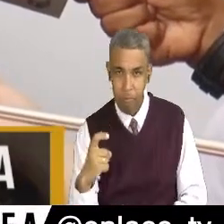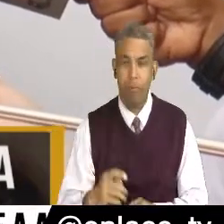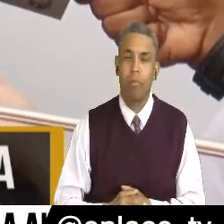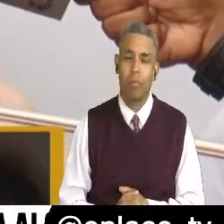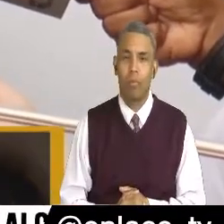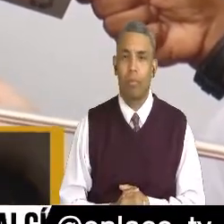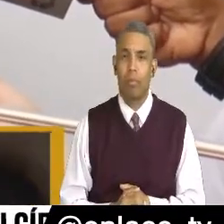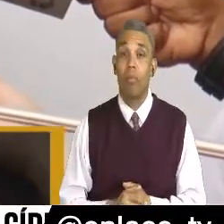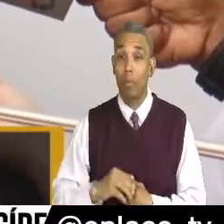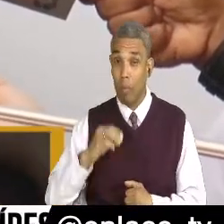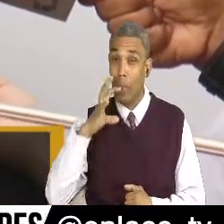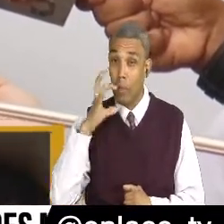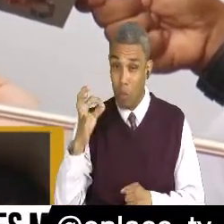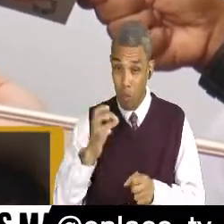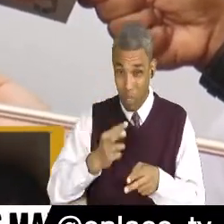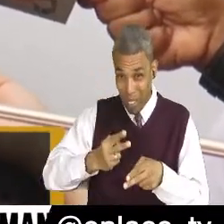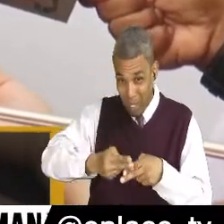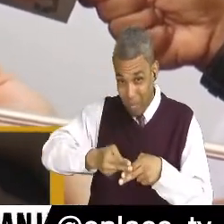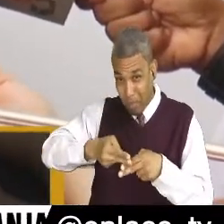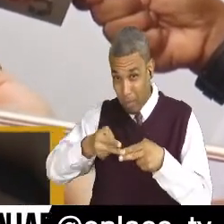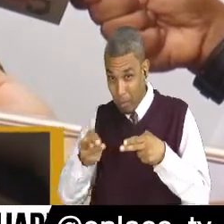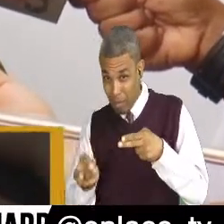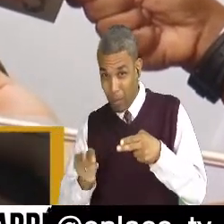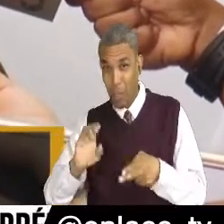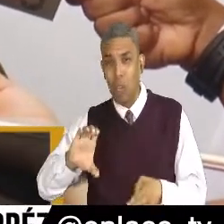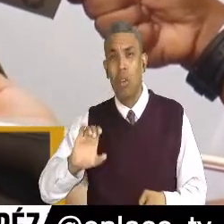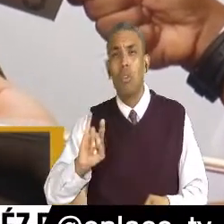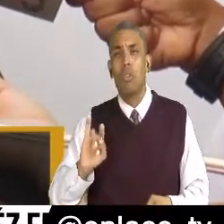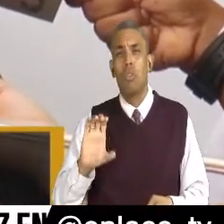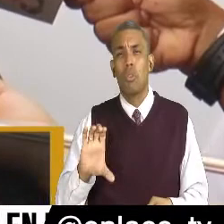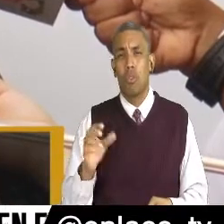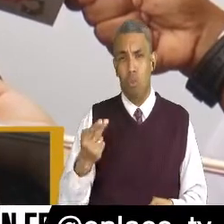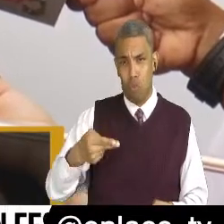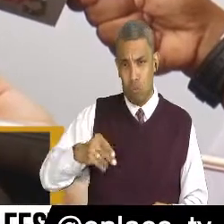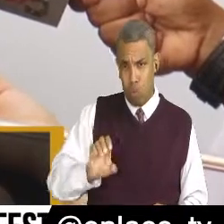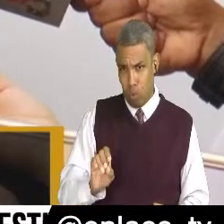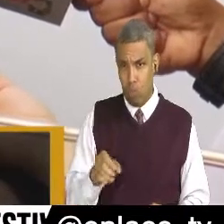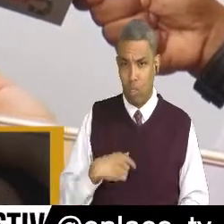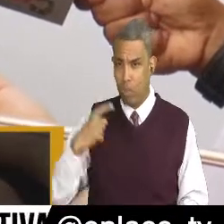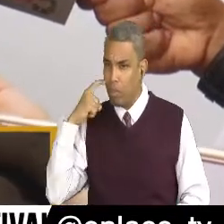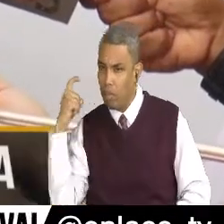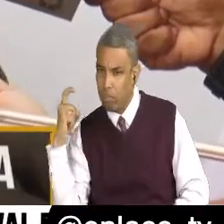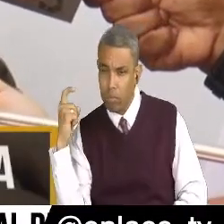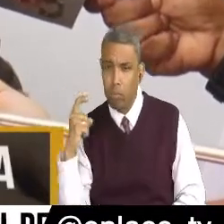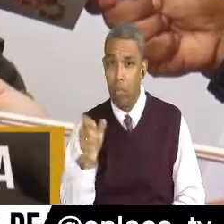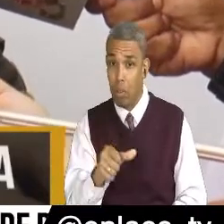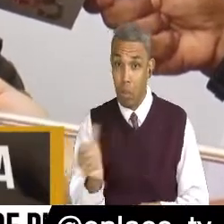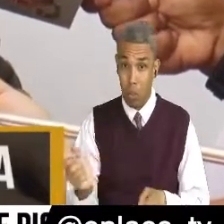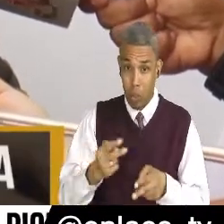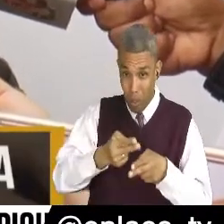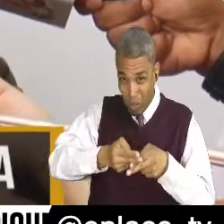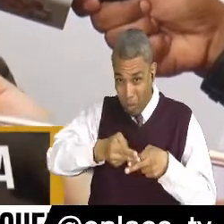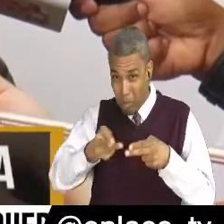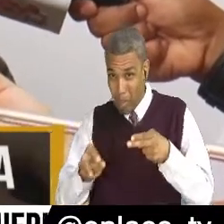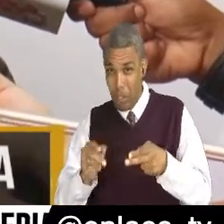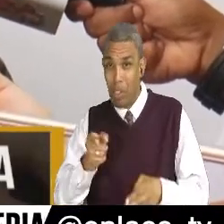este alias El Cucho, estamos tras la pista de Gaby y de